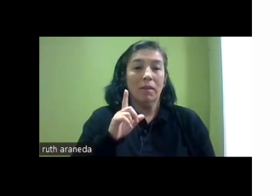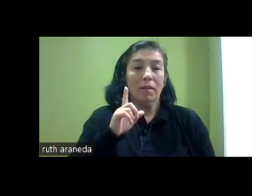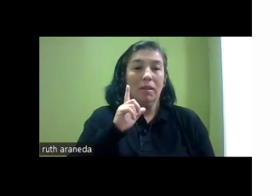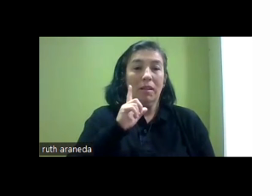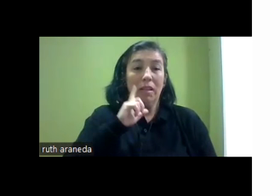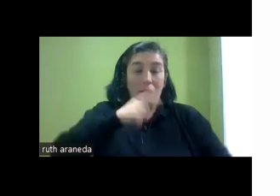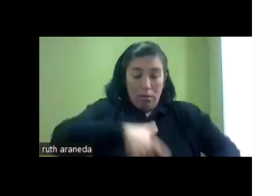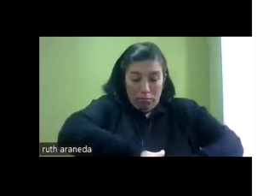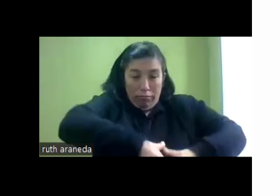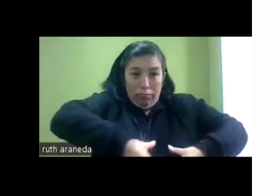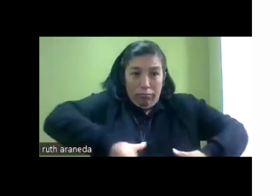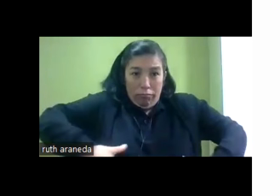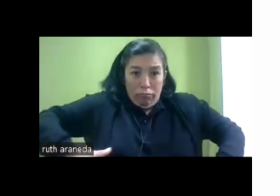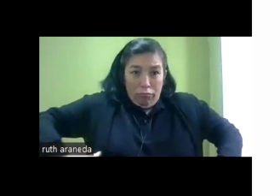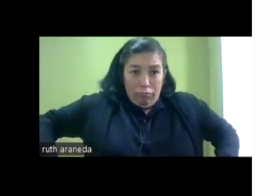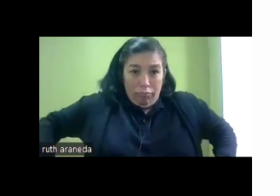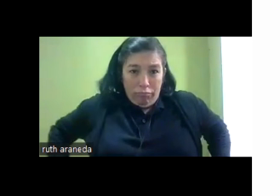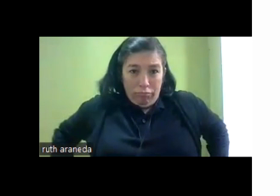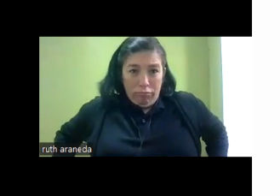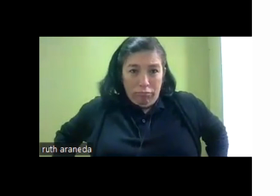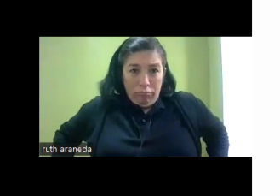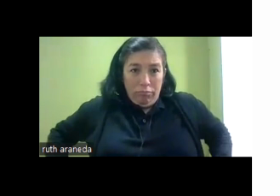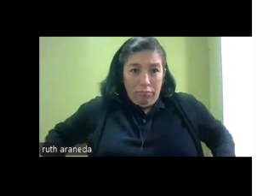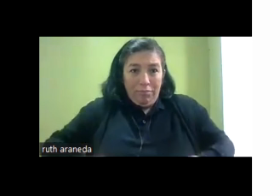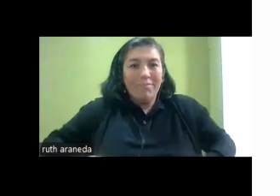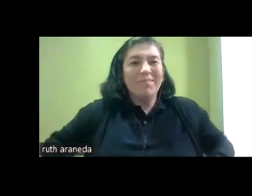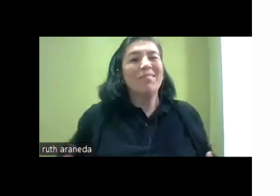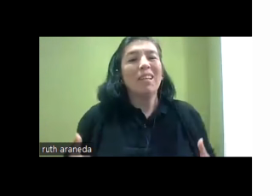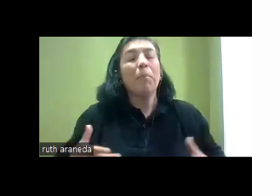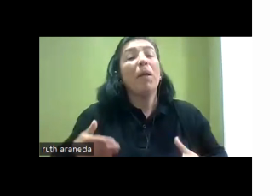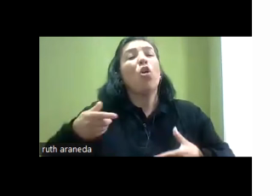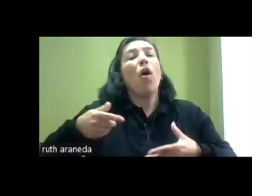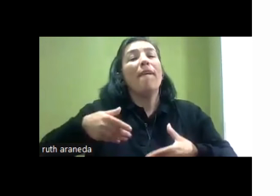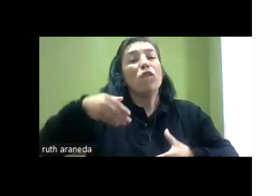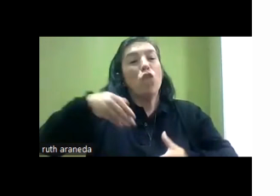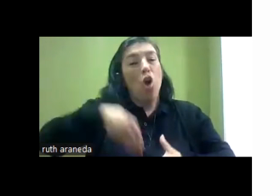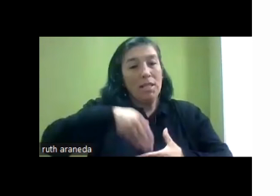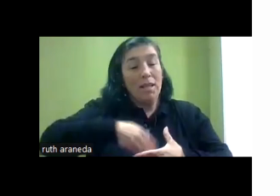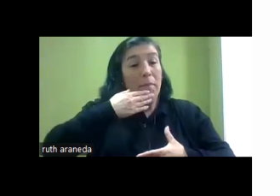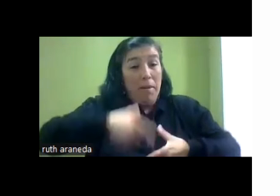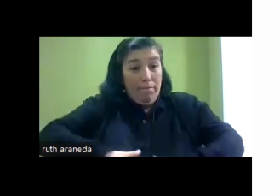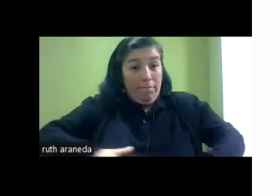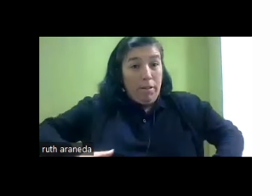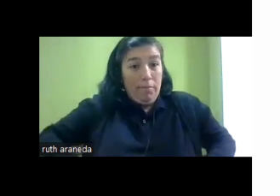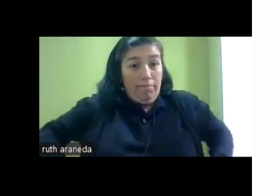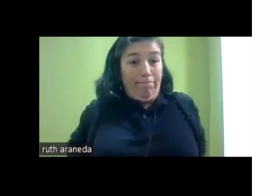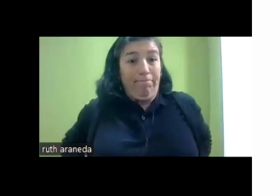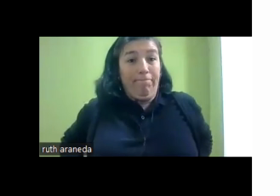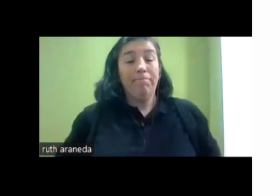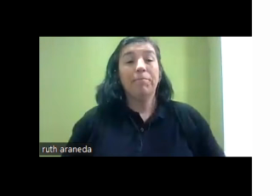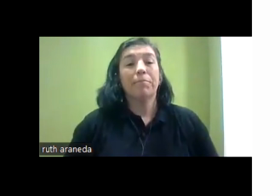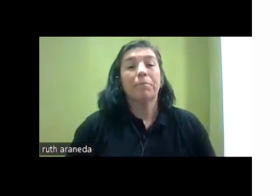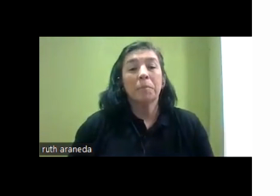de esta otra prenda, que es una bolsa faja y que